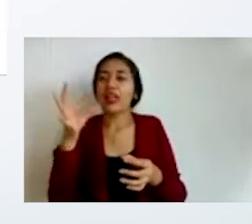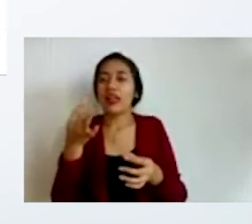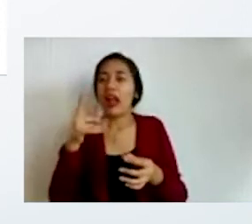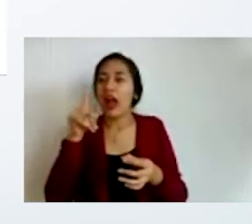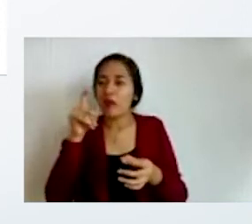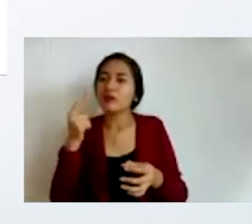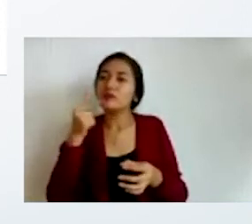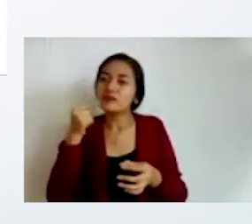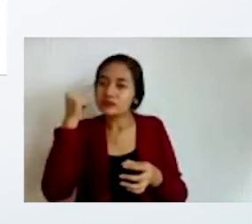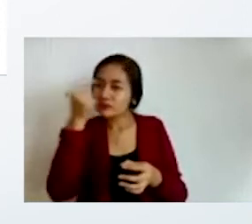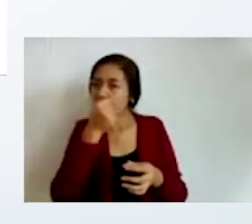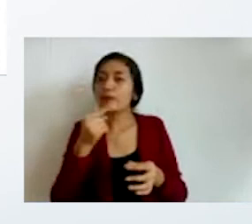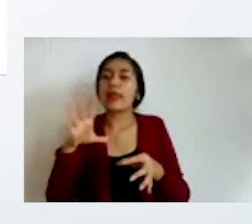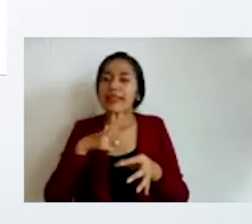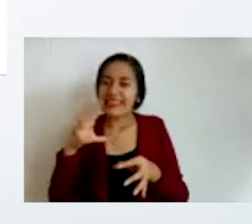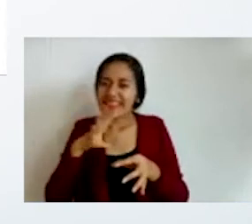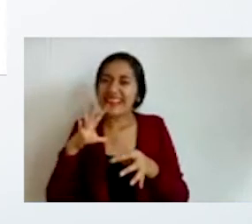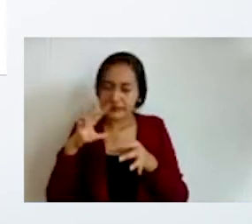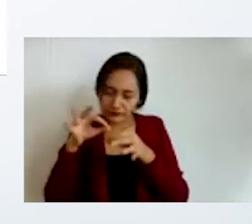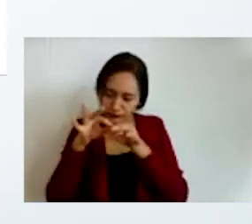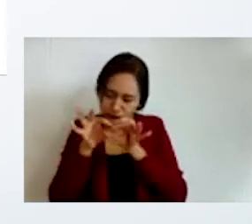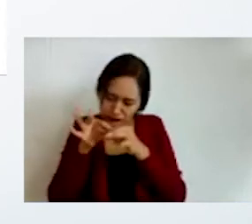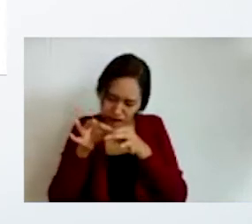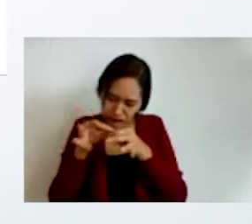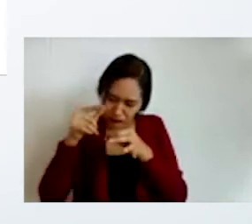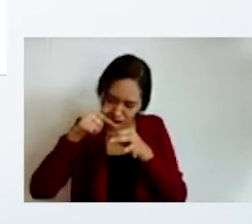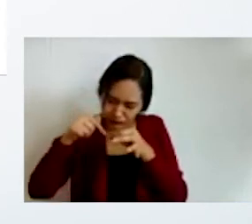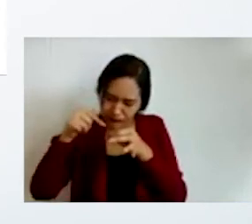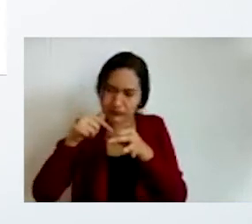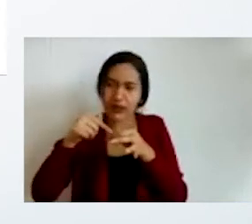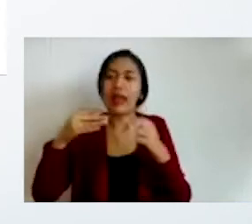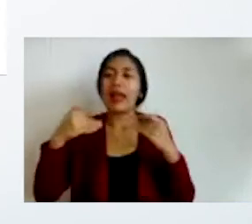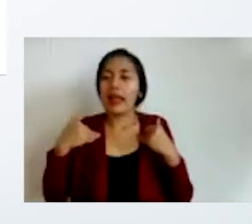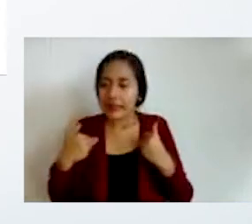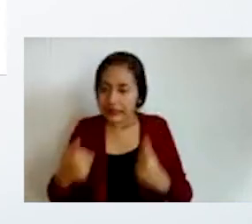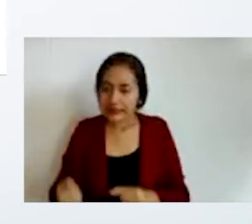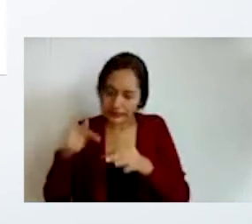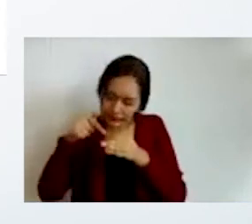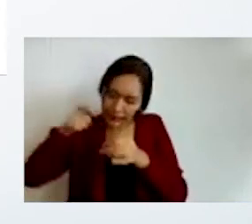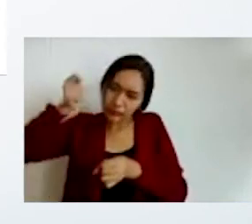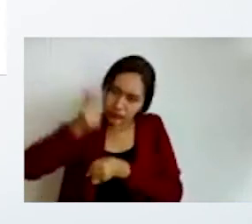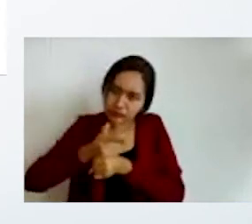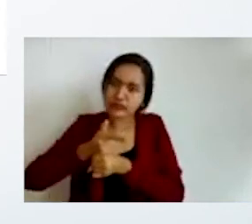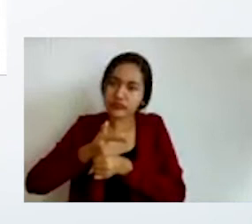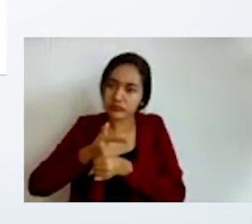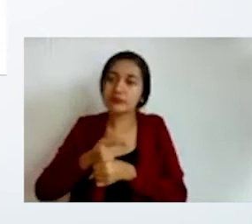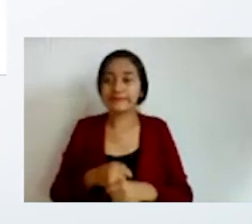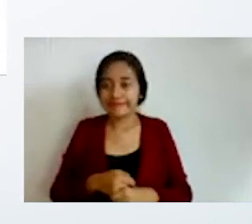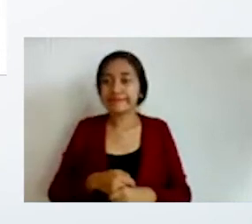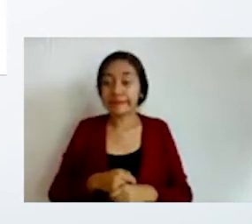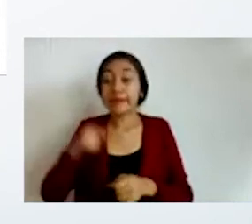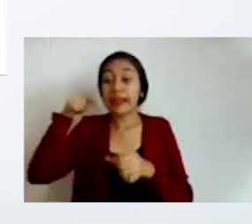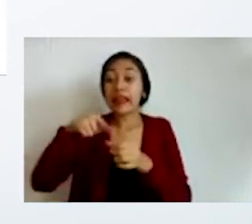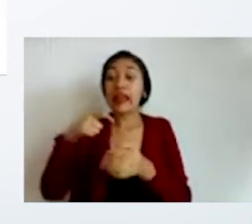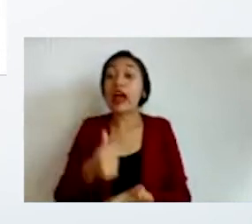Todos esos epitelios tienen la presencia de estas inmunoglobulinas, las inmunoglobulinas A, y su función